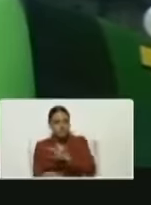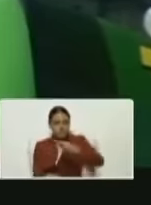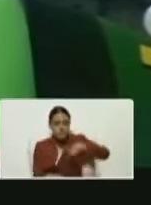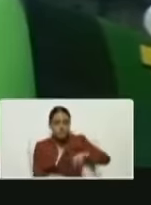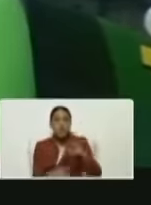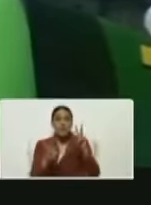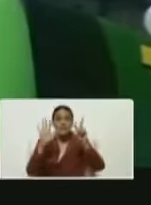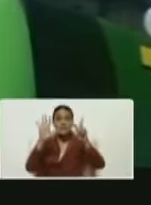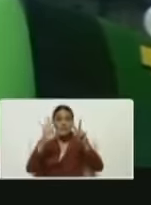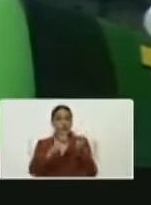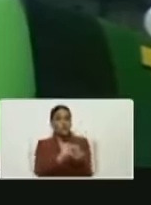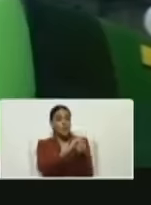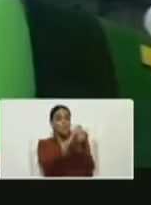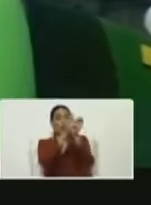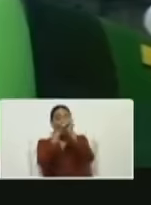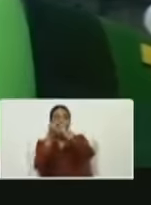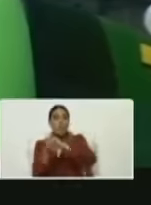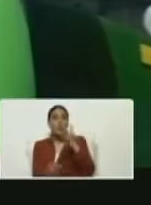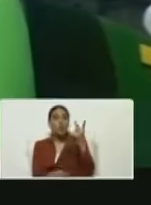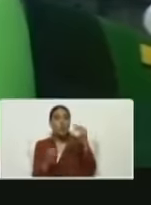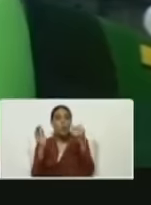7T,